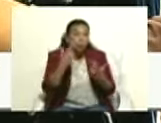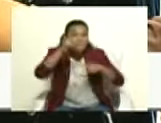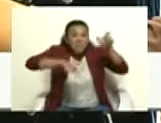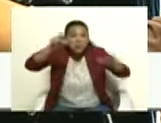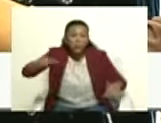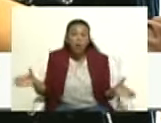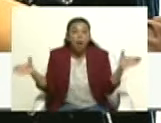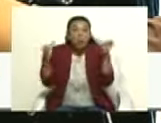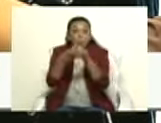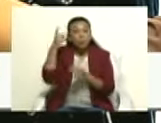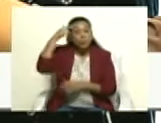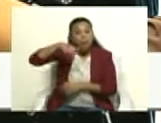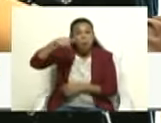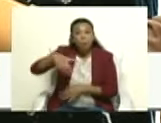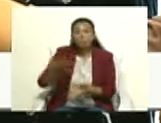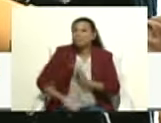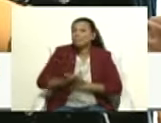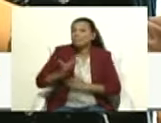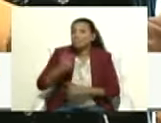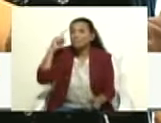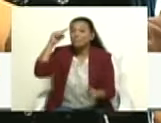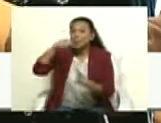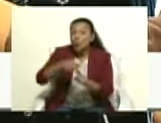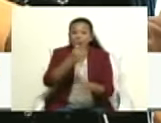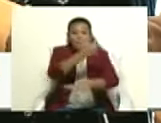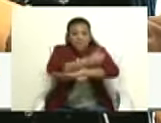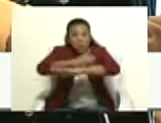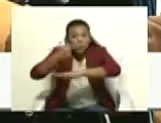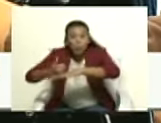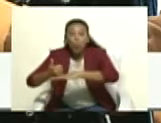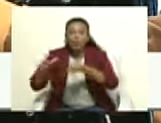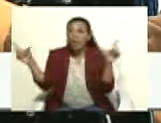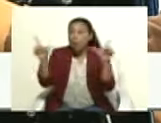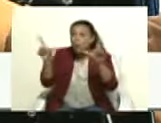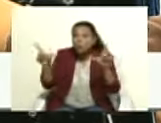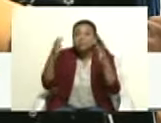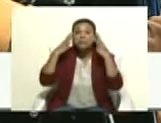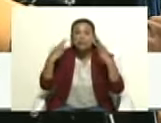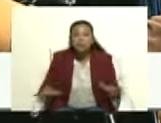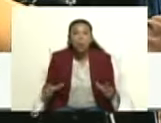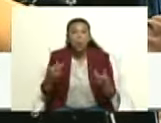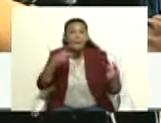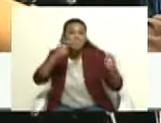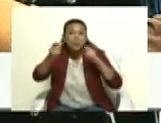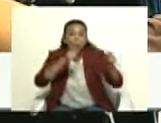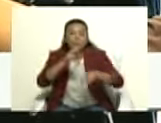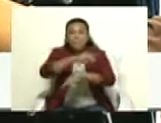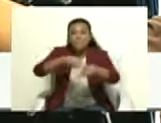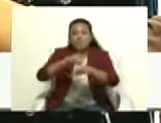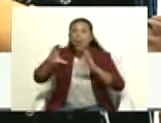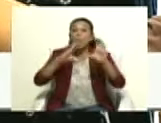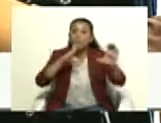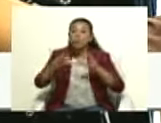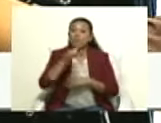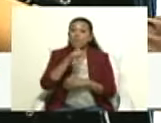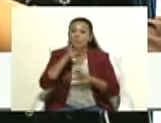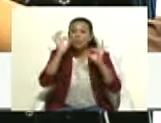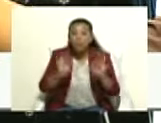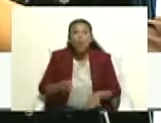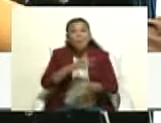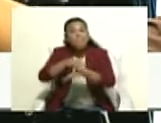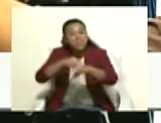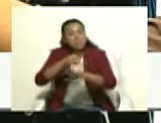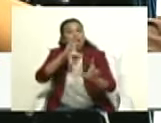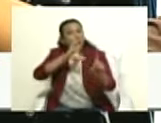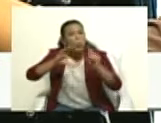la reunión de hoy con representantes de los medios de comunicación, con el Ministerio de Comunicación e Información, con el